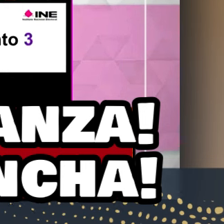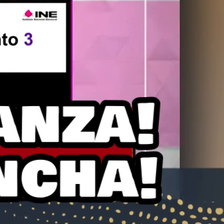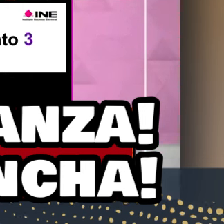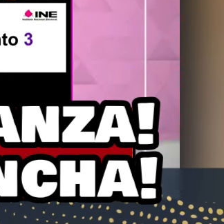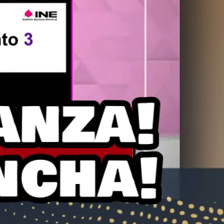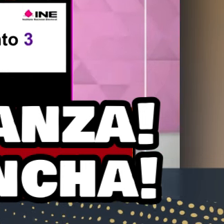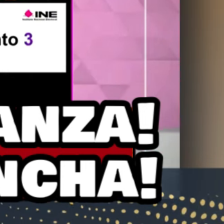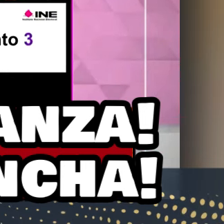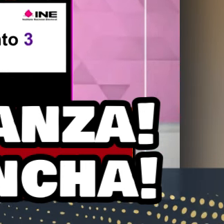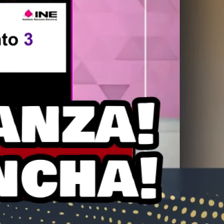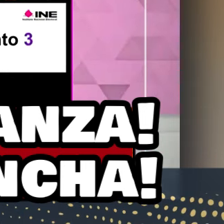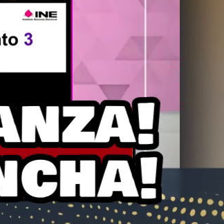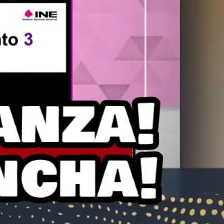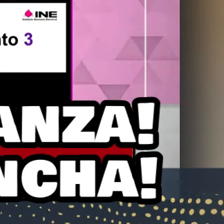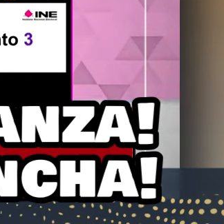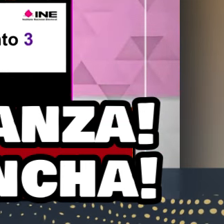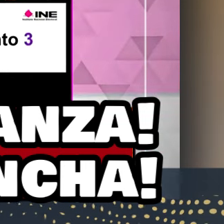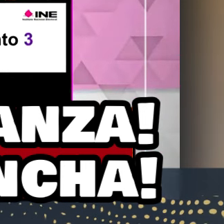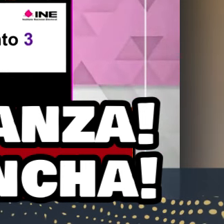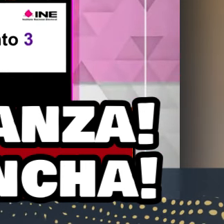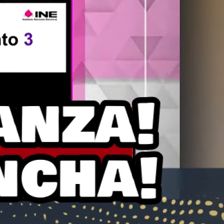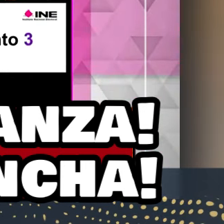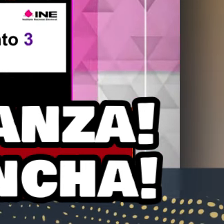contabilidad pues